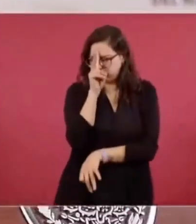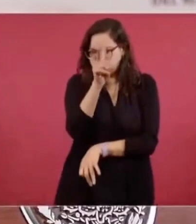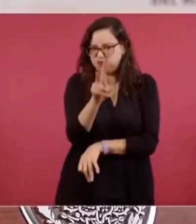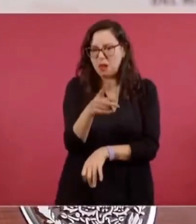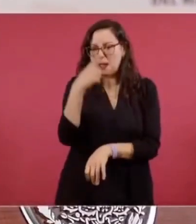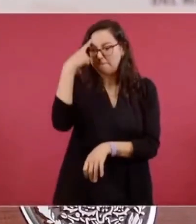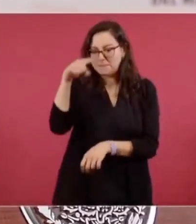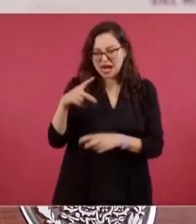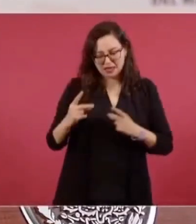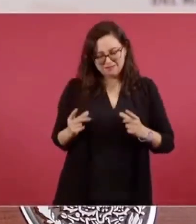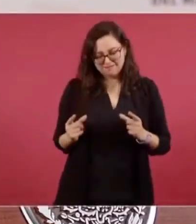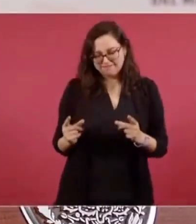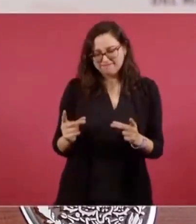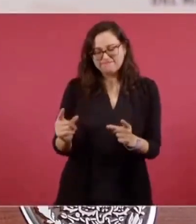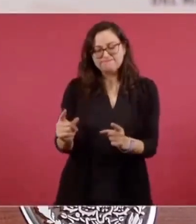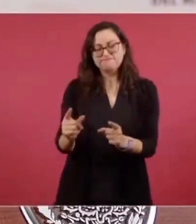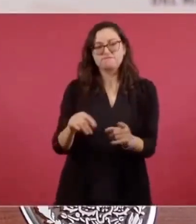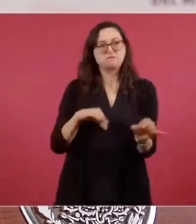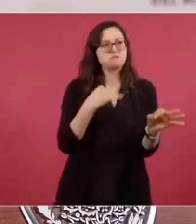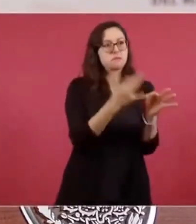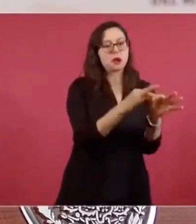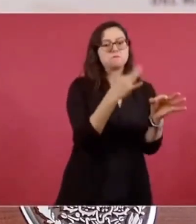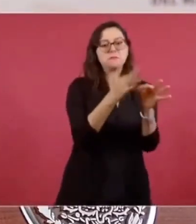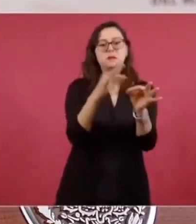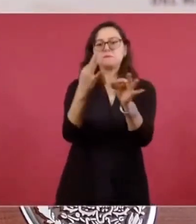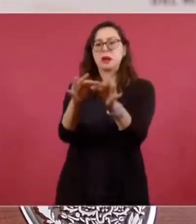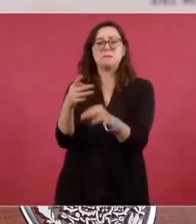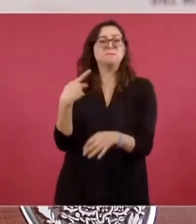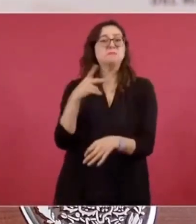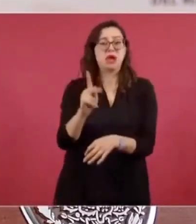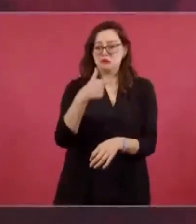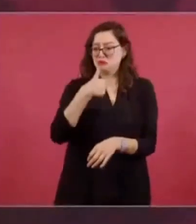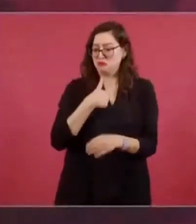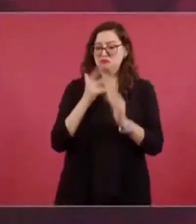pendiente, pero ya me siento muy satisfecho.